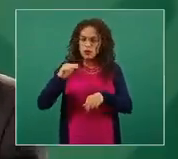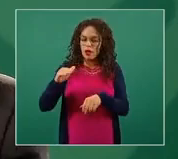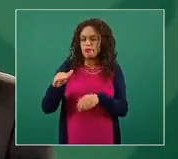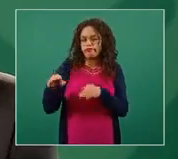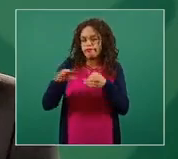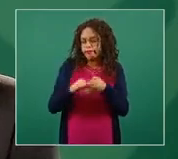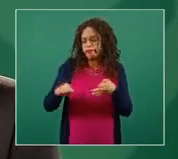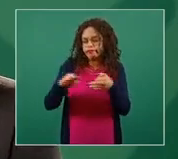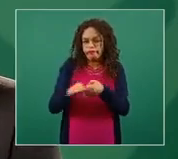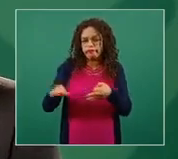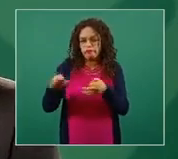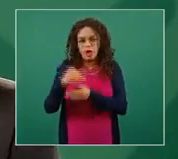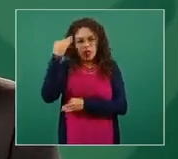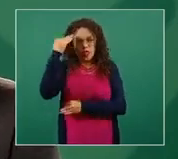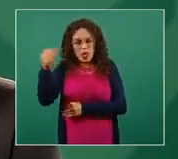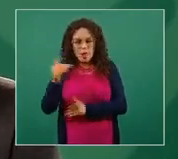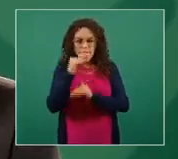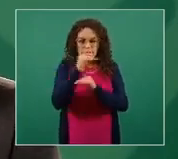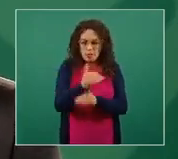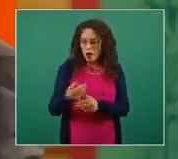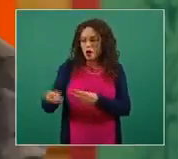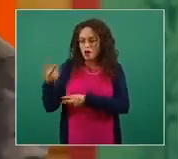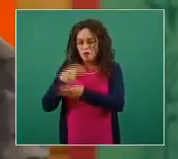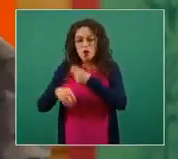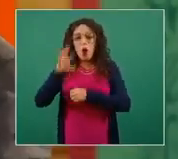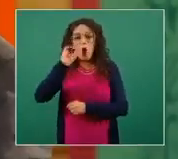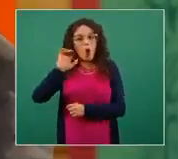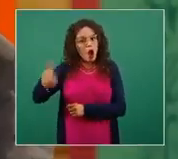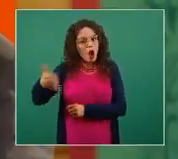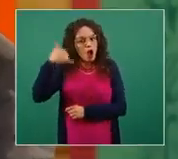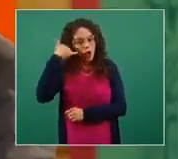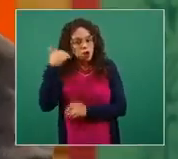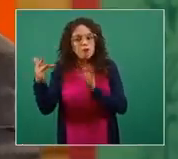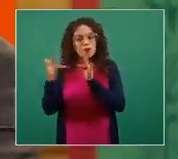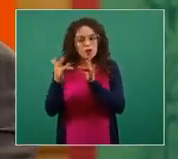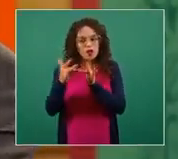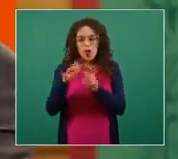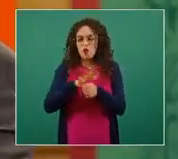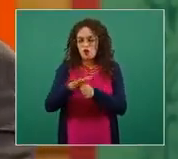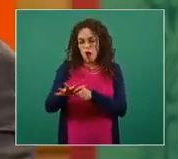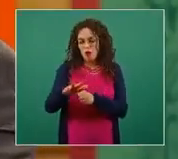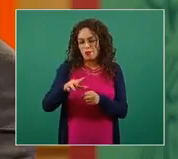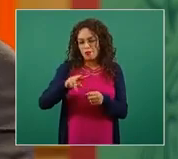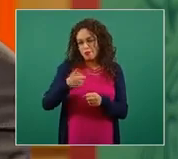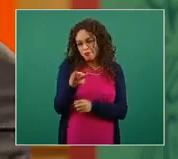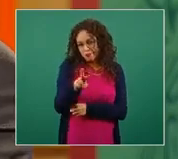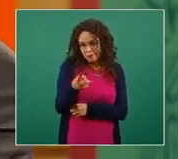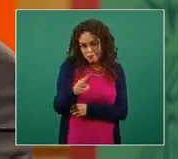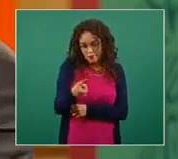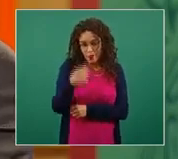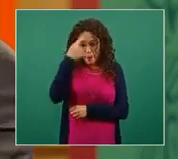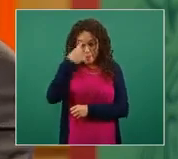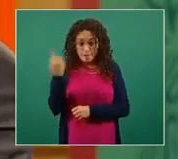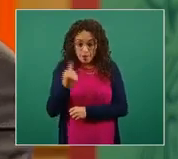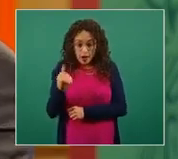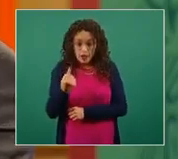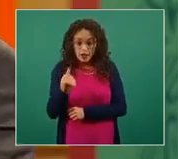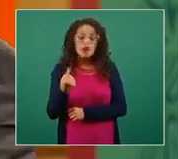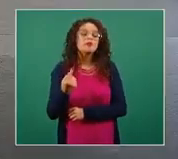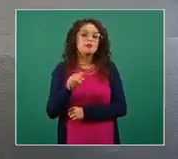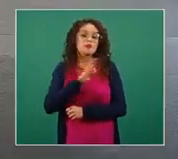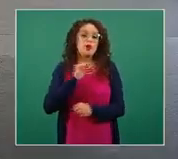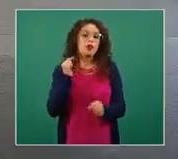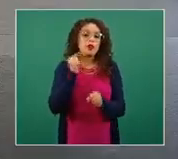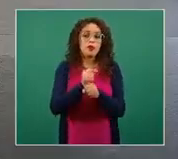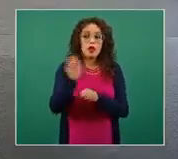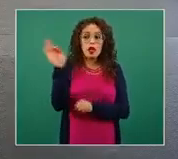en presencia, la mayoría de las visitas de seguimiento, para identificar si llegaran a presentar COVID, que